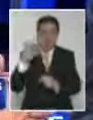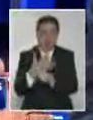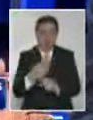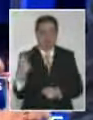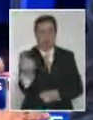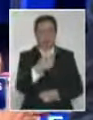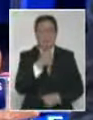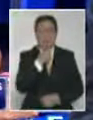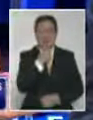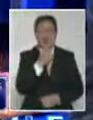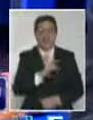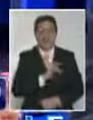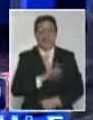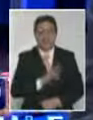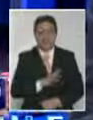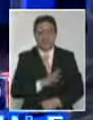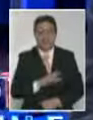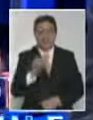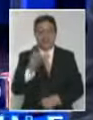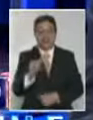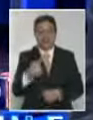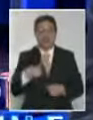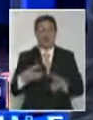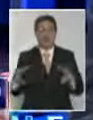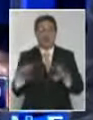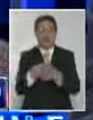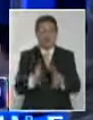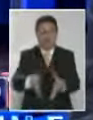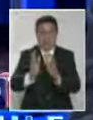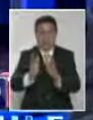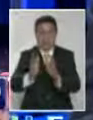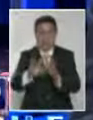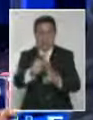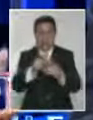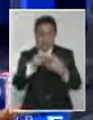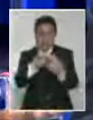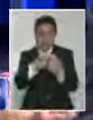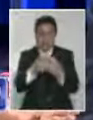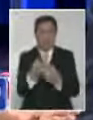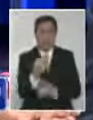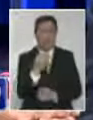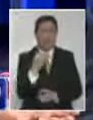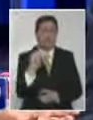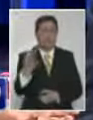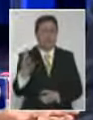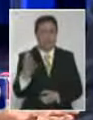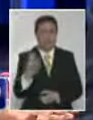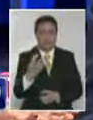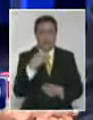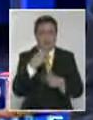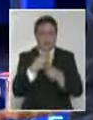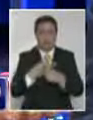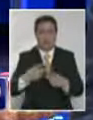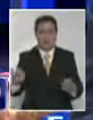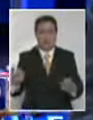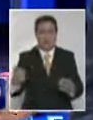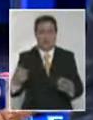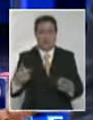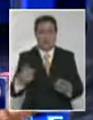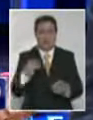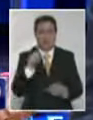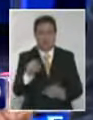de los periodistas chilenos, en que estuvimos en la calle dando un testimonio público, y incluso, yo